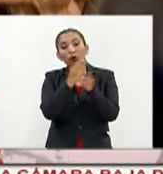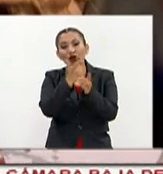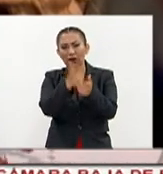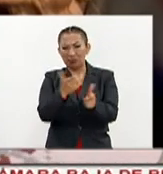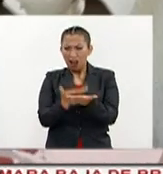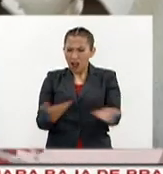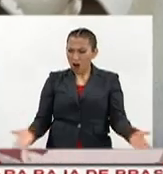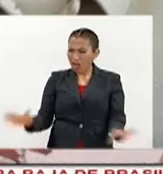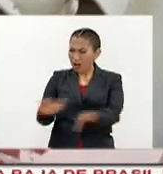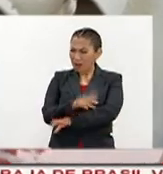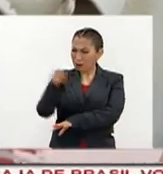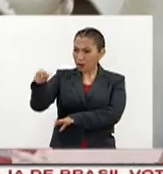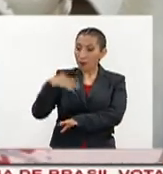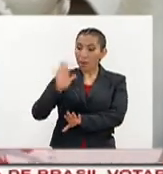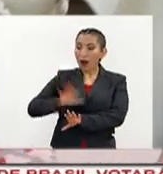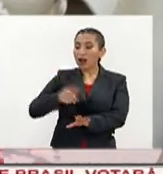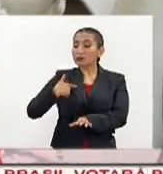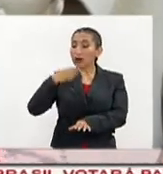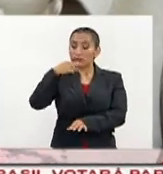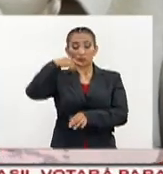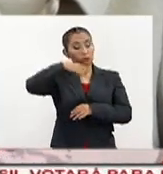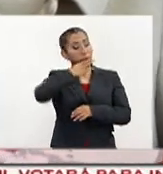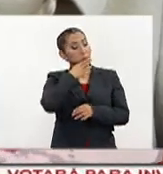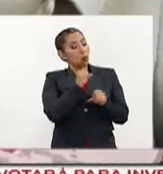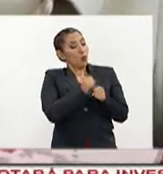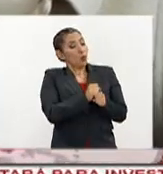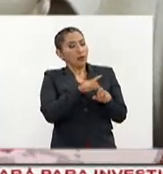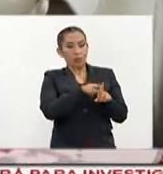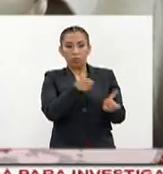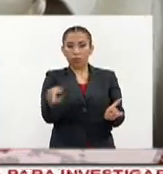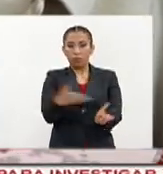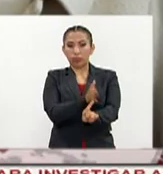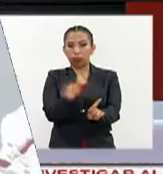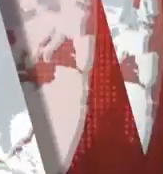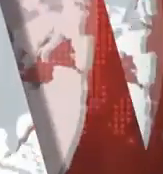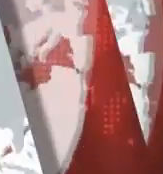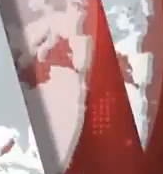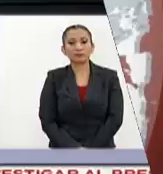ahora, señaló, hay tendencias nacionalistas distorsionadas.